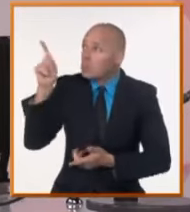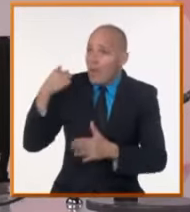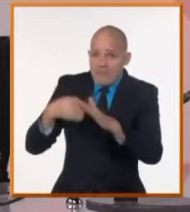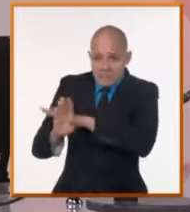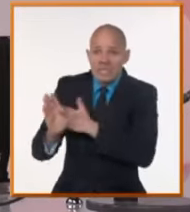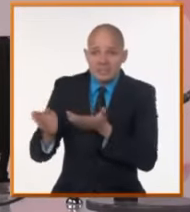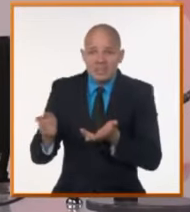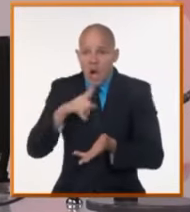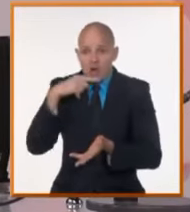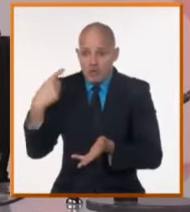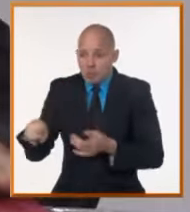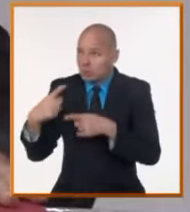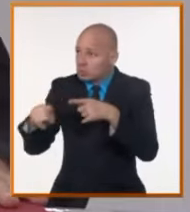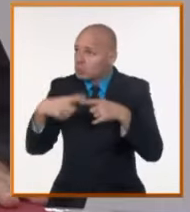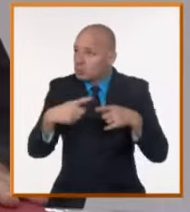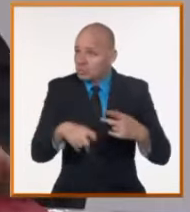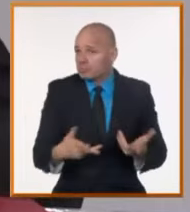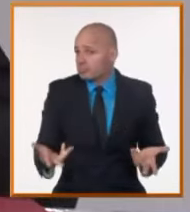ha explicado